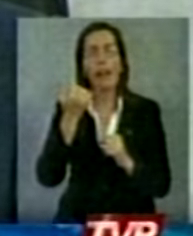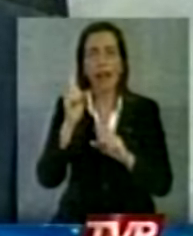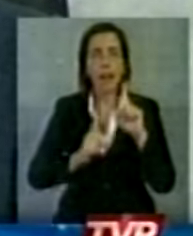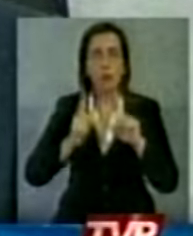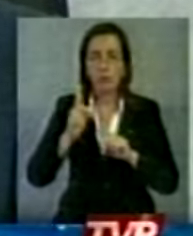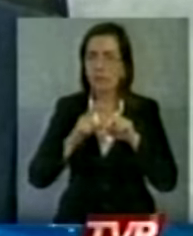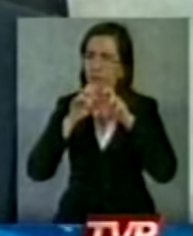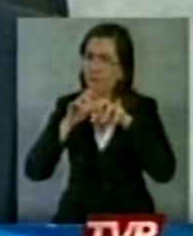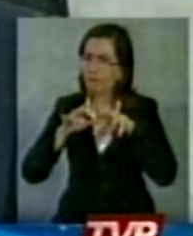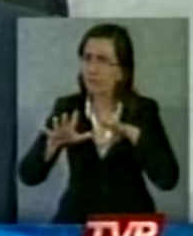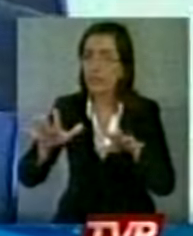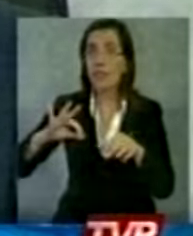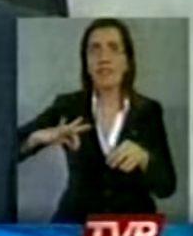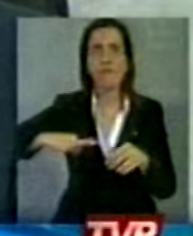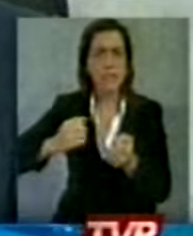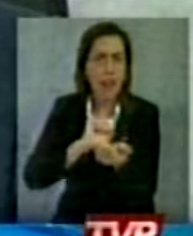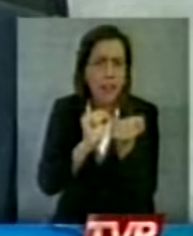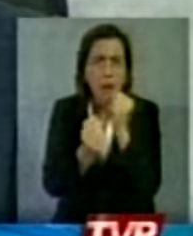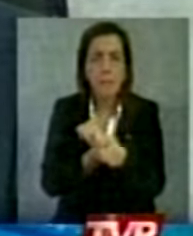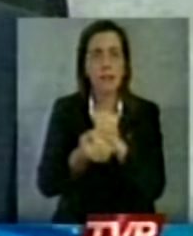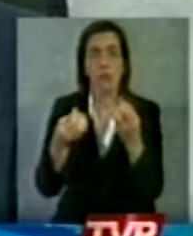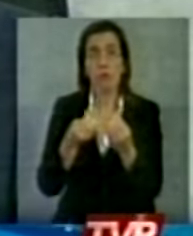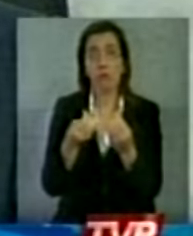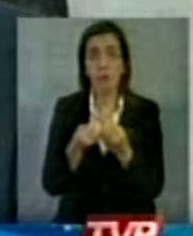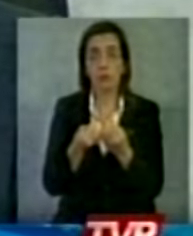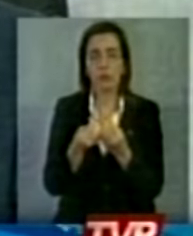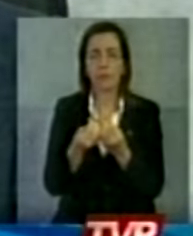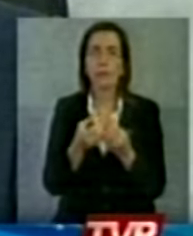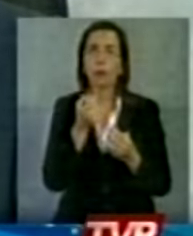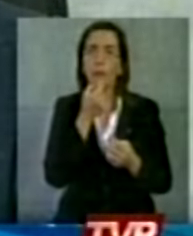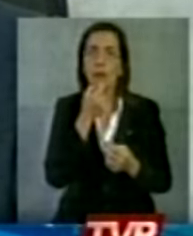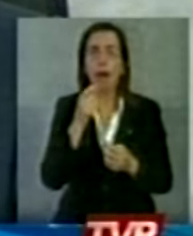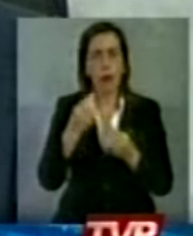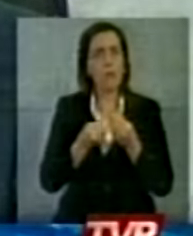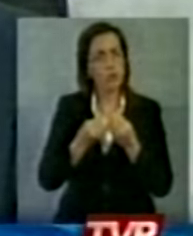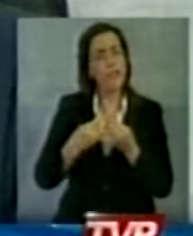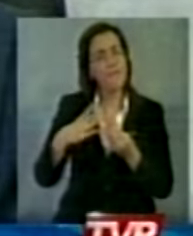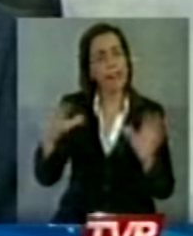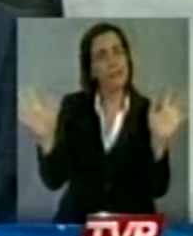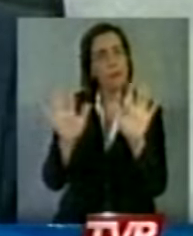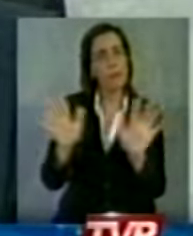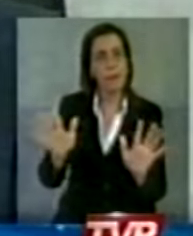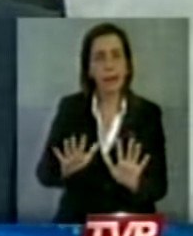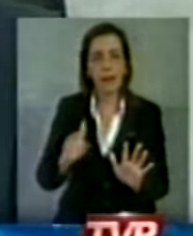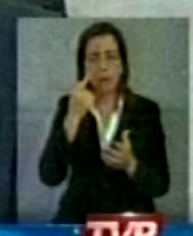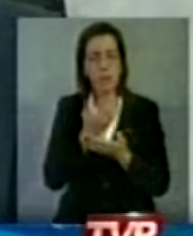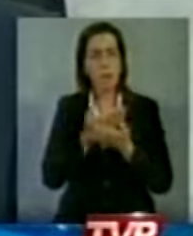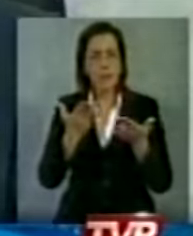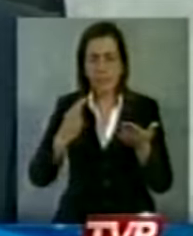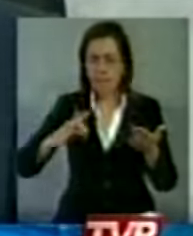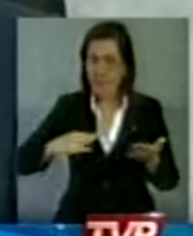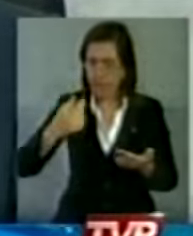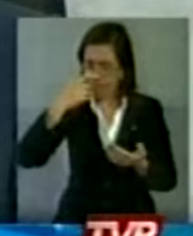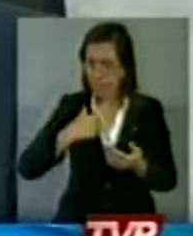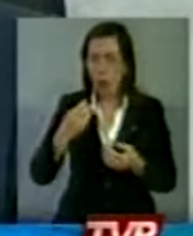efectos en la vida y el bienestar de nuestra sociedad, para el que nos debemos preparar y diseñar nuestras